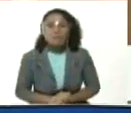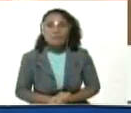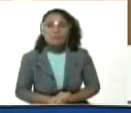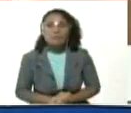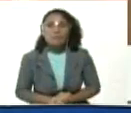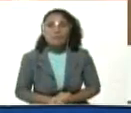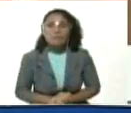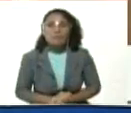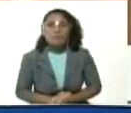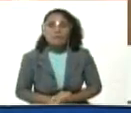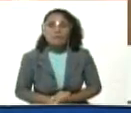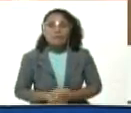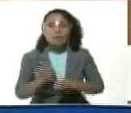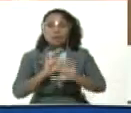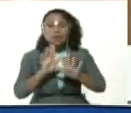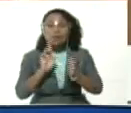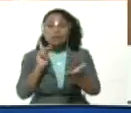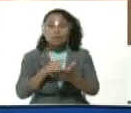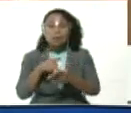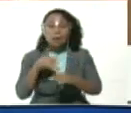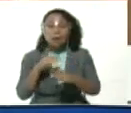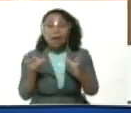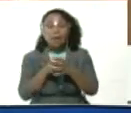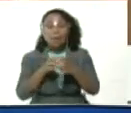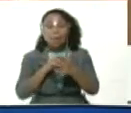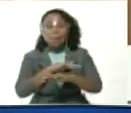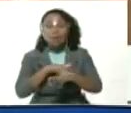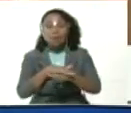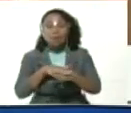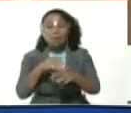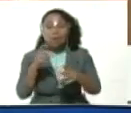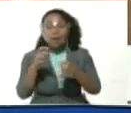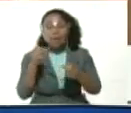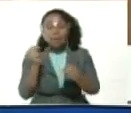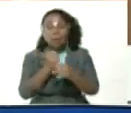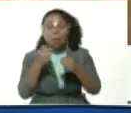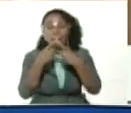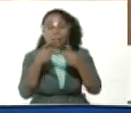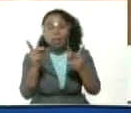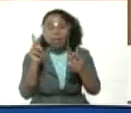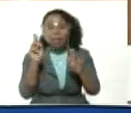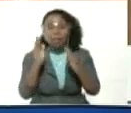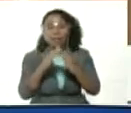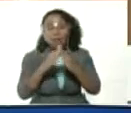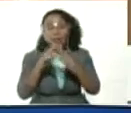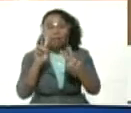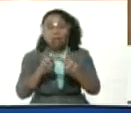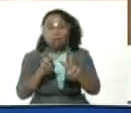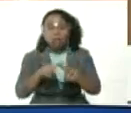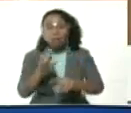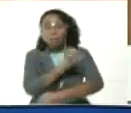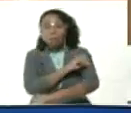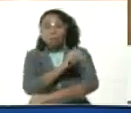Ya llegaron el equipo de ministros de Obras Públicas, de Vivienda, Protección